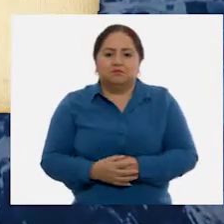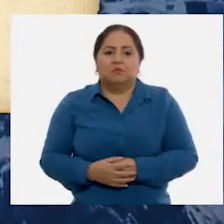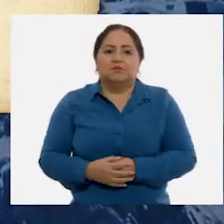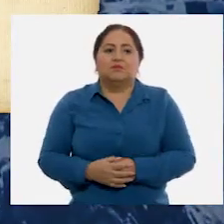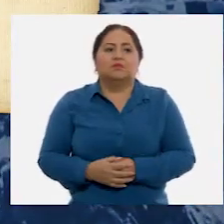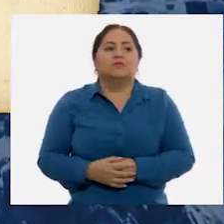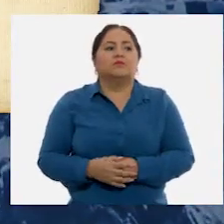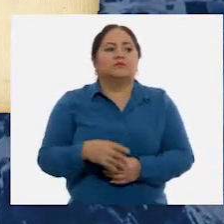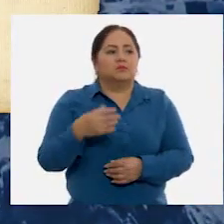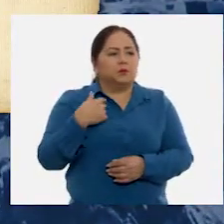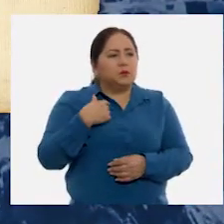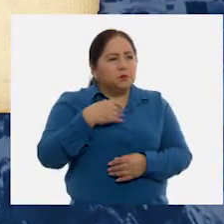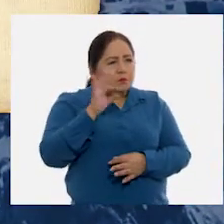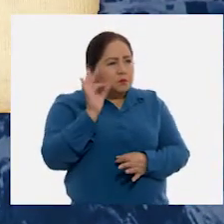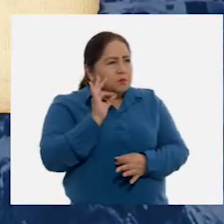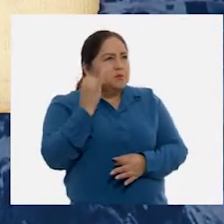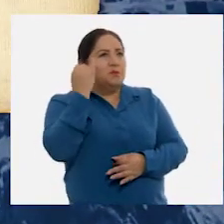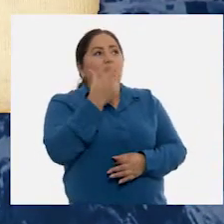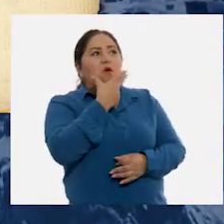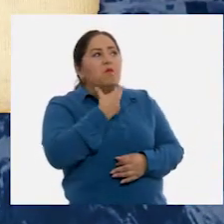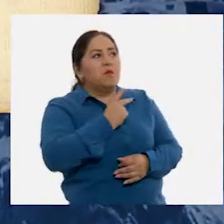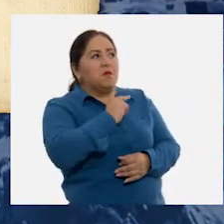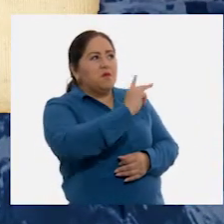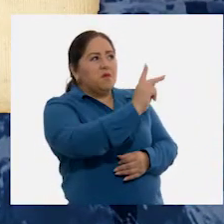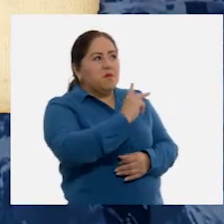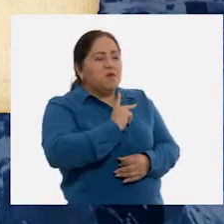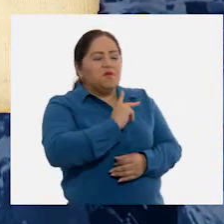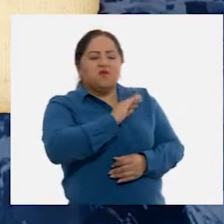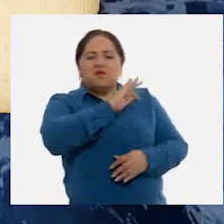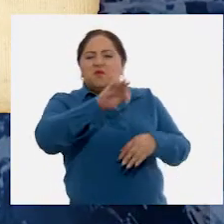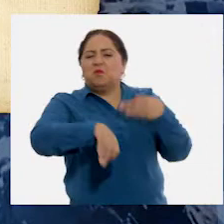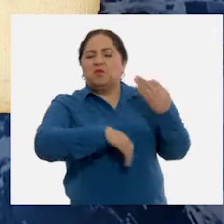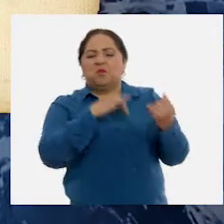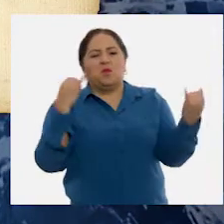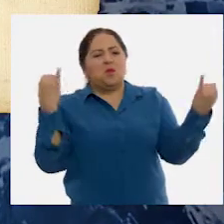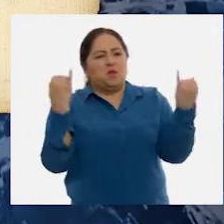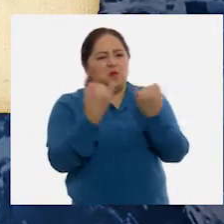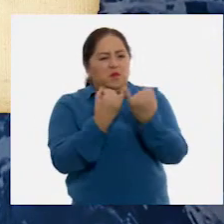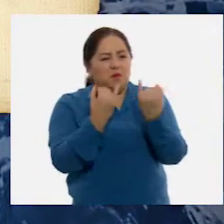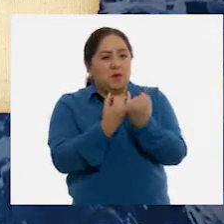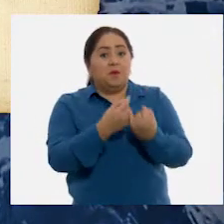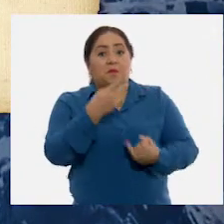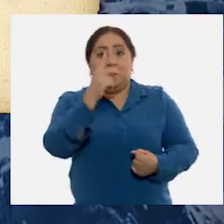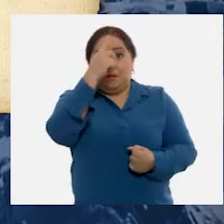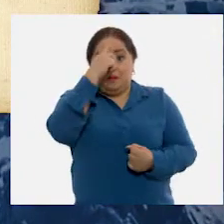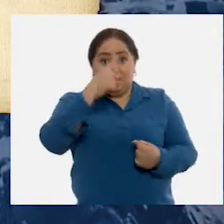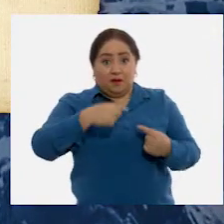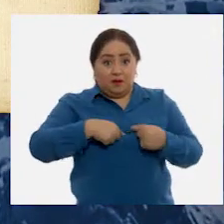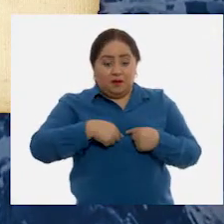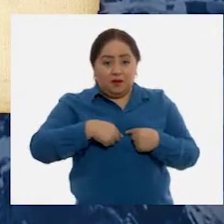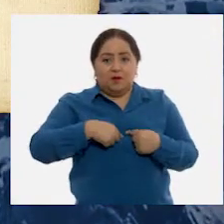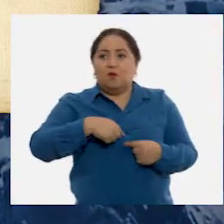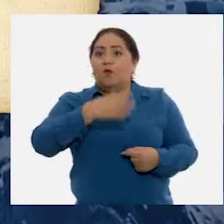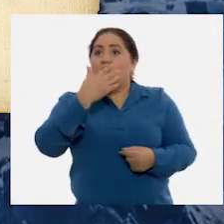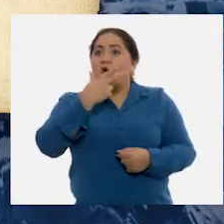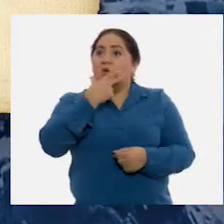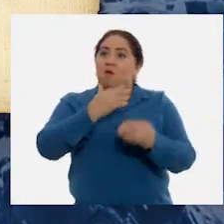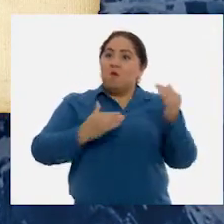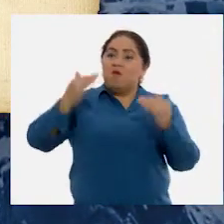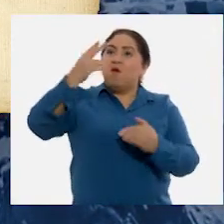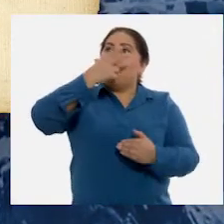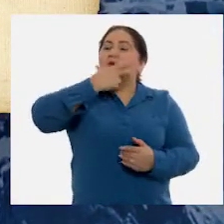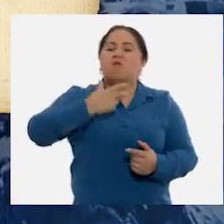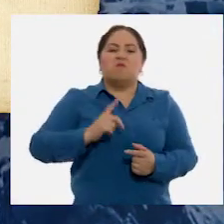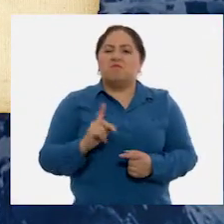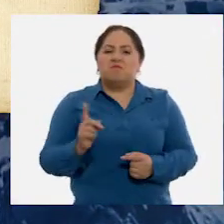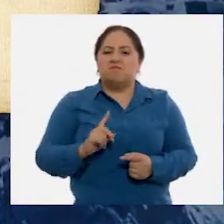Pues se me hace que de hombre a hombre todos somos iguales. Lo que es para mí, naiden es más hombre que otro,